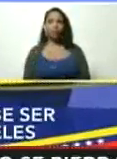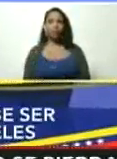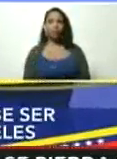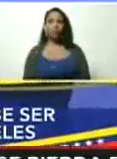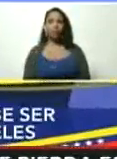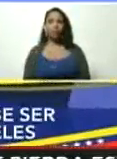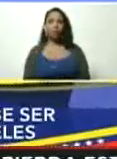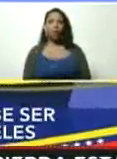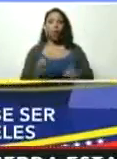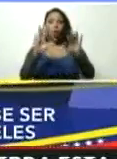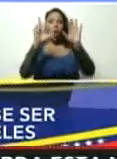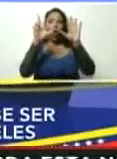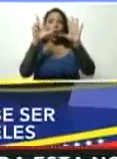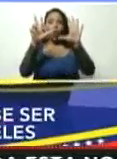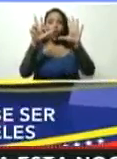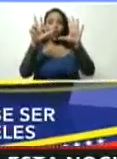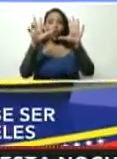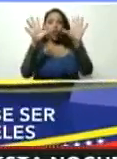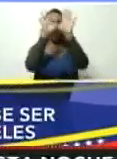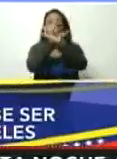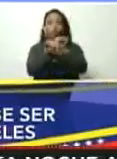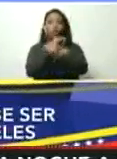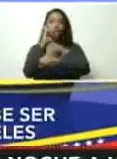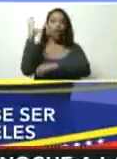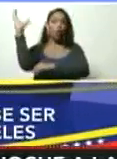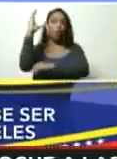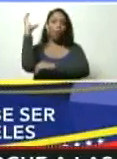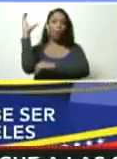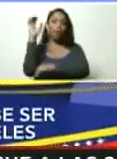8 de la noche, hora de Colombia y Ecuador.